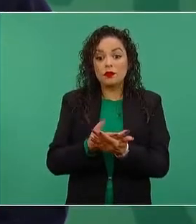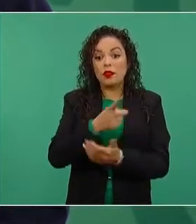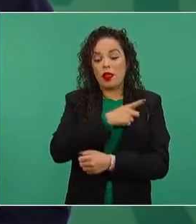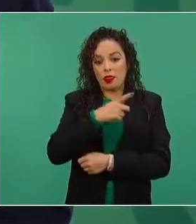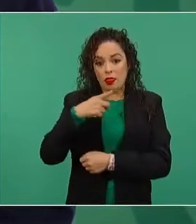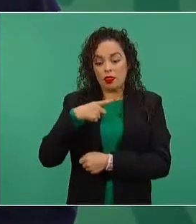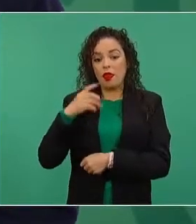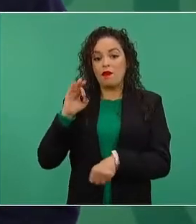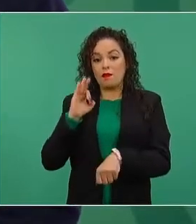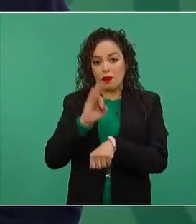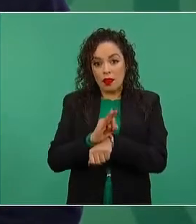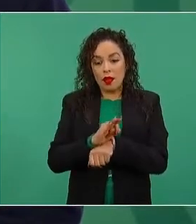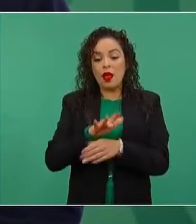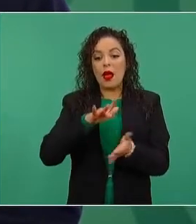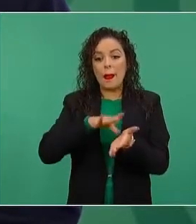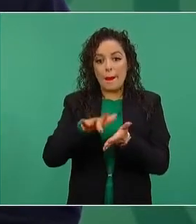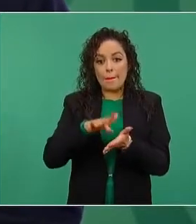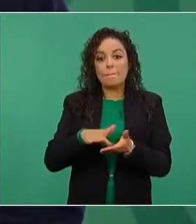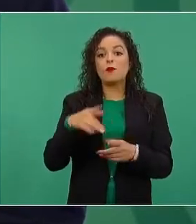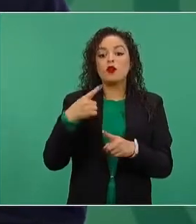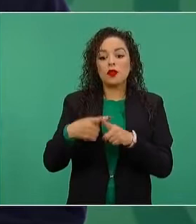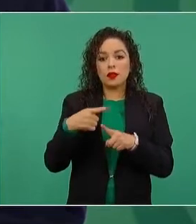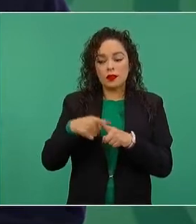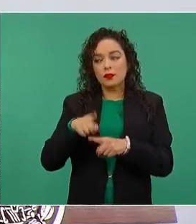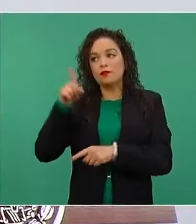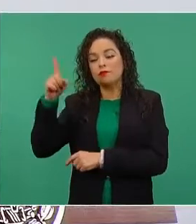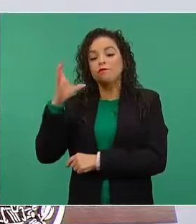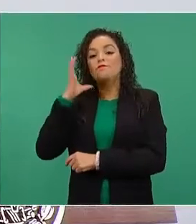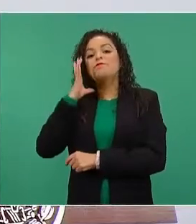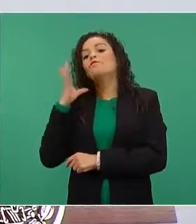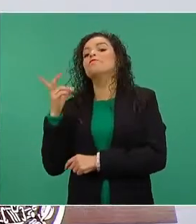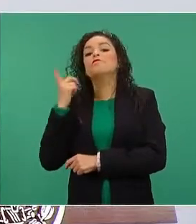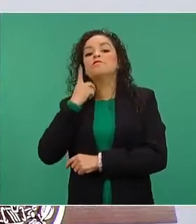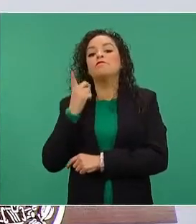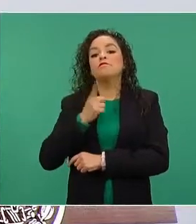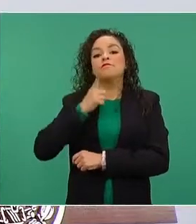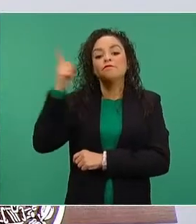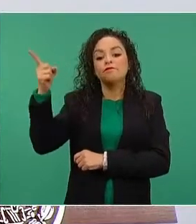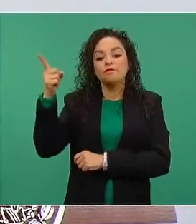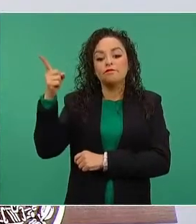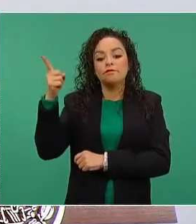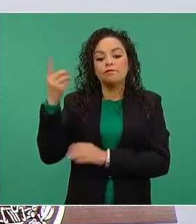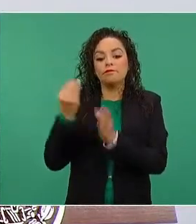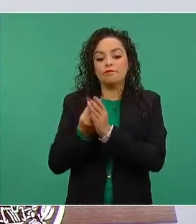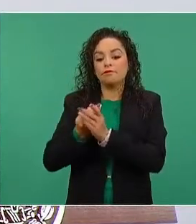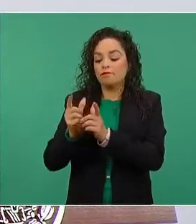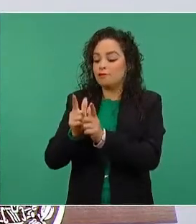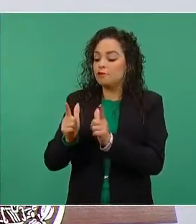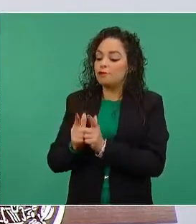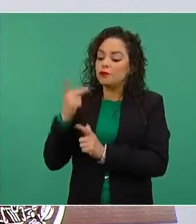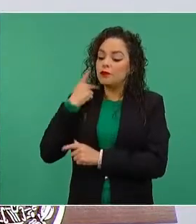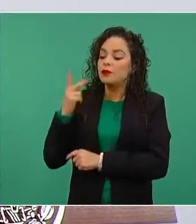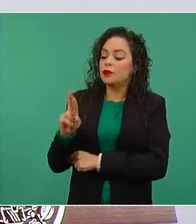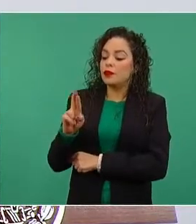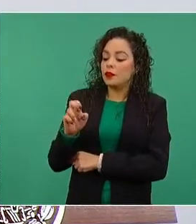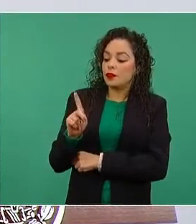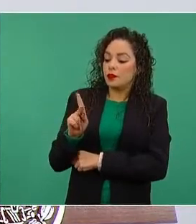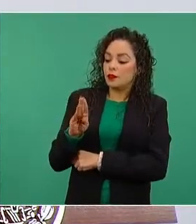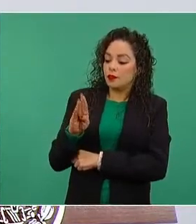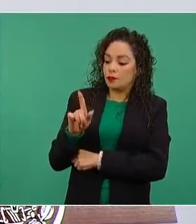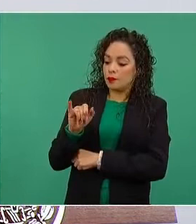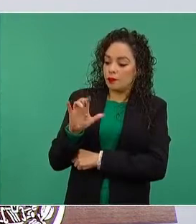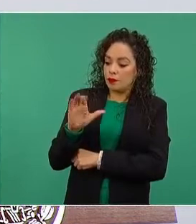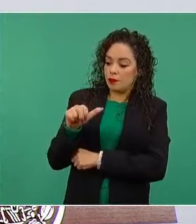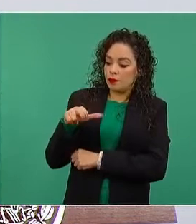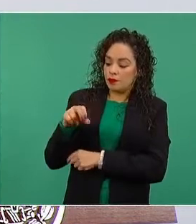Congreso, por legisladores del Partido Republicano y del Partido Demócrata.